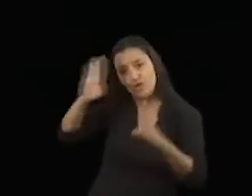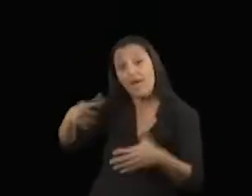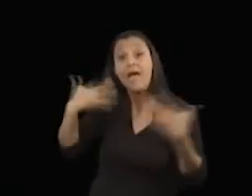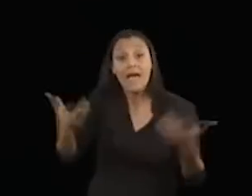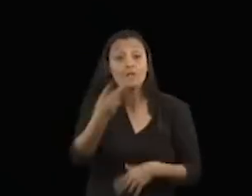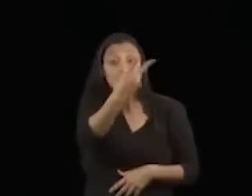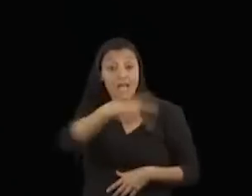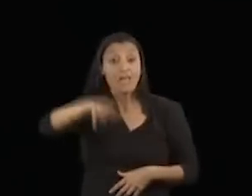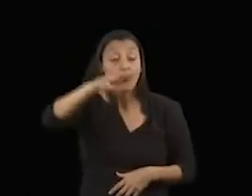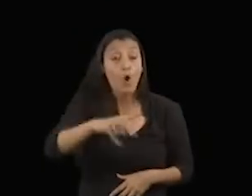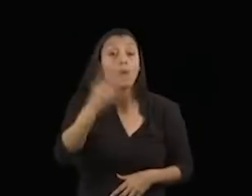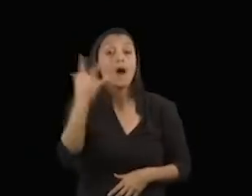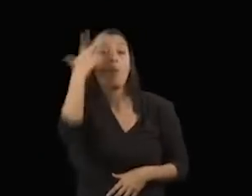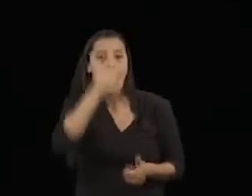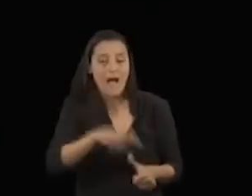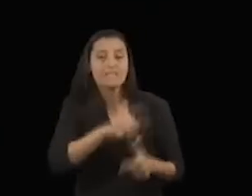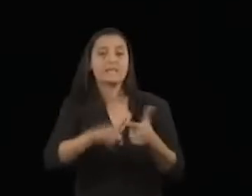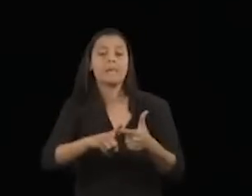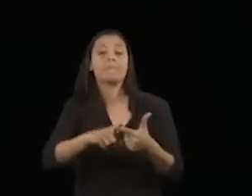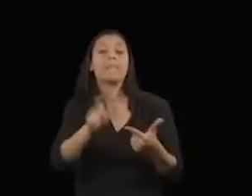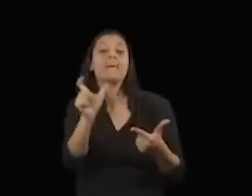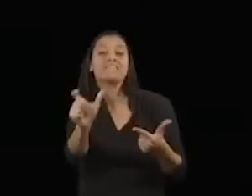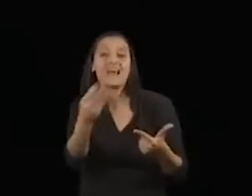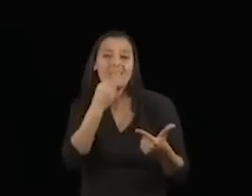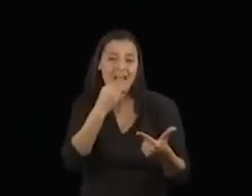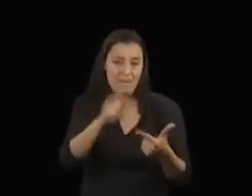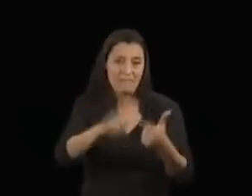la UH, duplicamos la tarjeta alimentar,